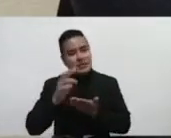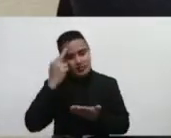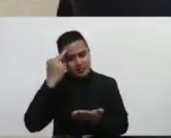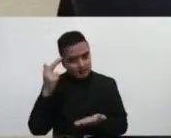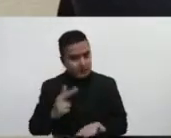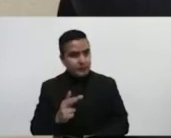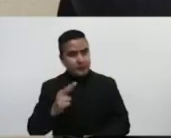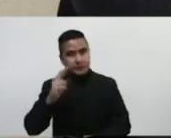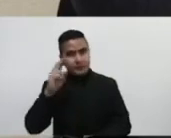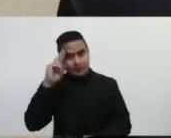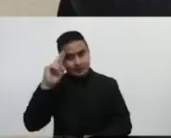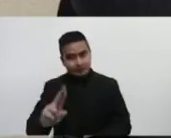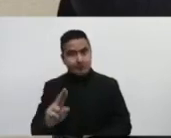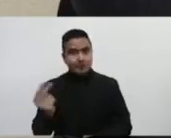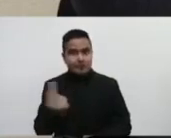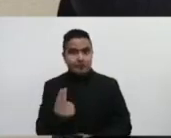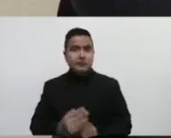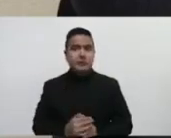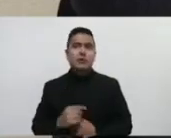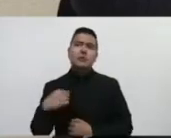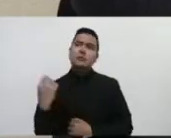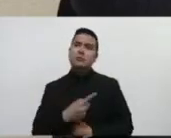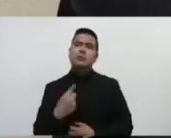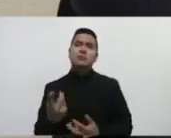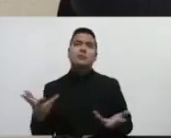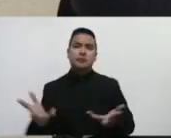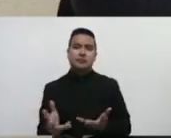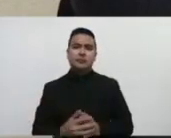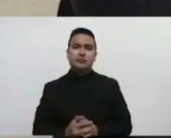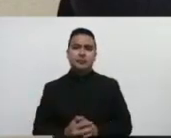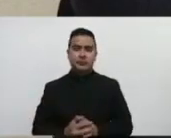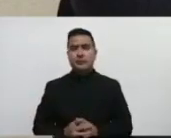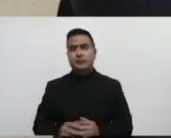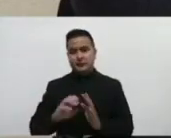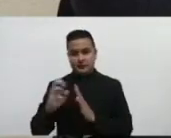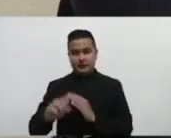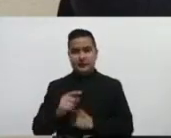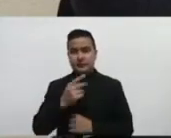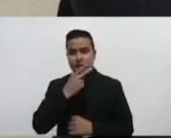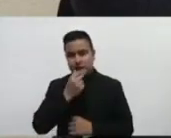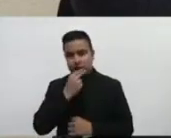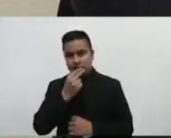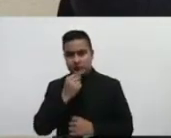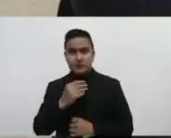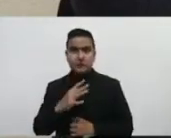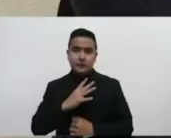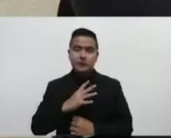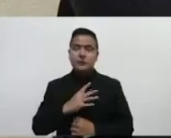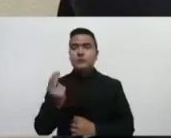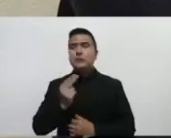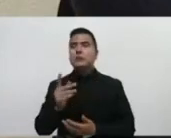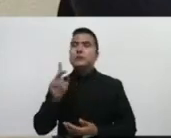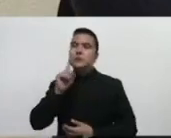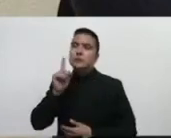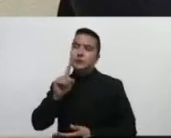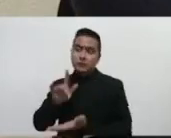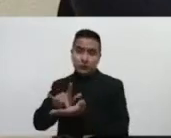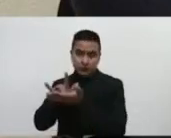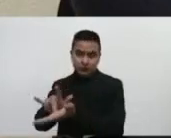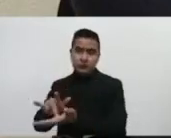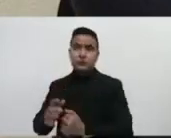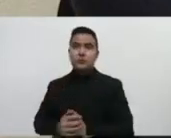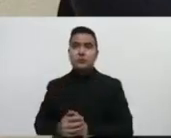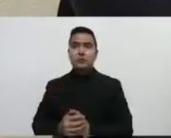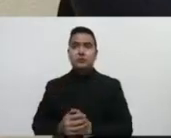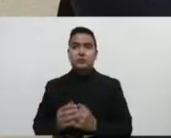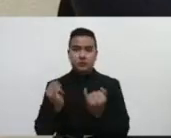obviamente exigiendo que se respeten nuestros derechos. ¿Y qué podemos hacer como población? Bueno, si eres un